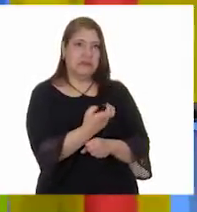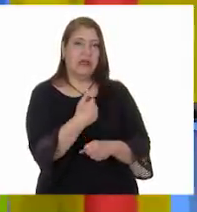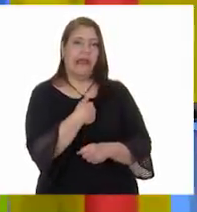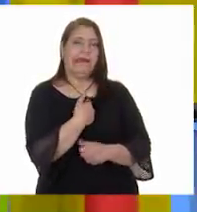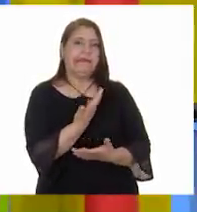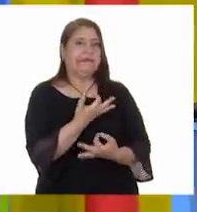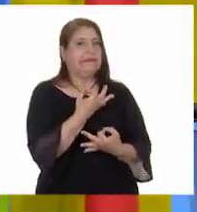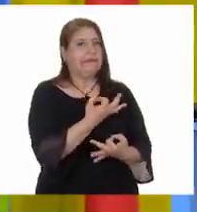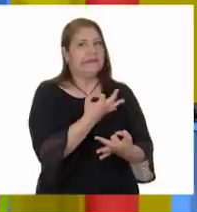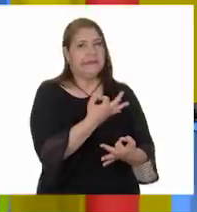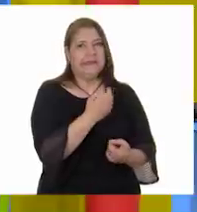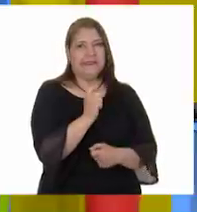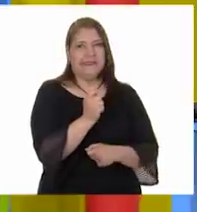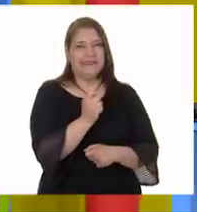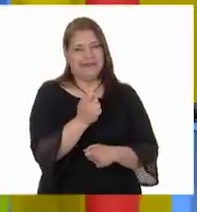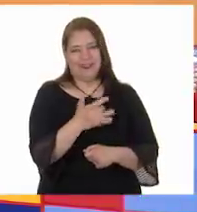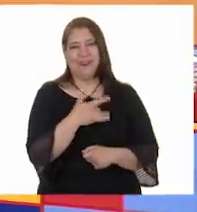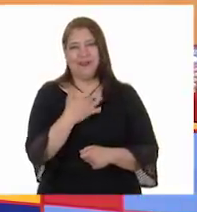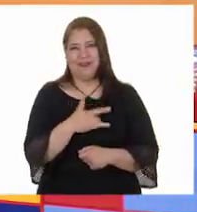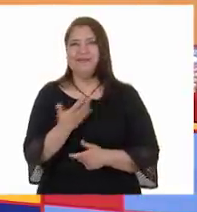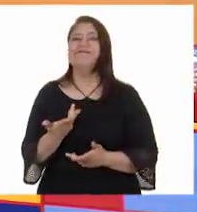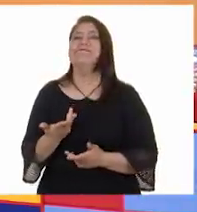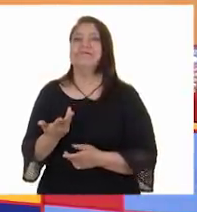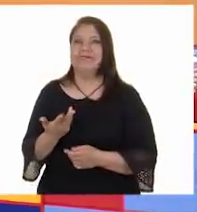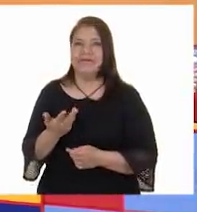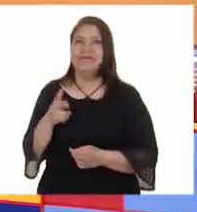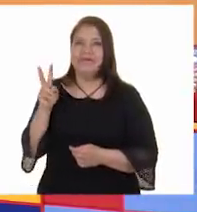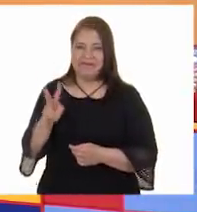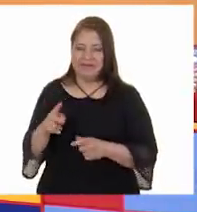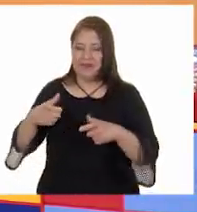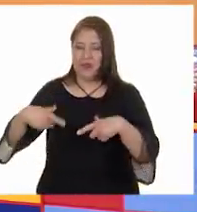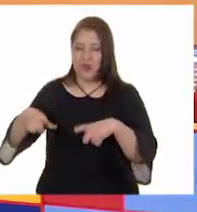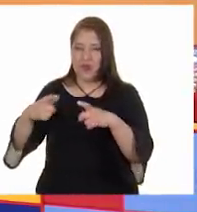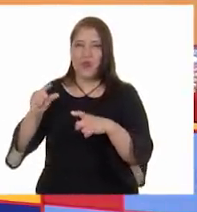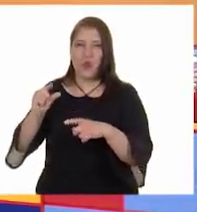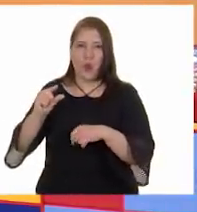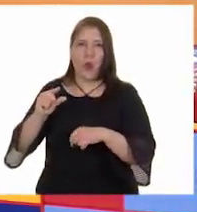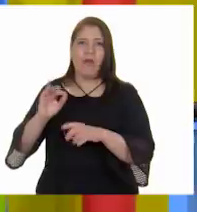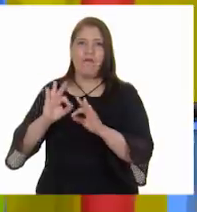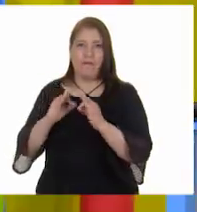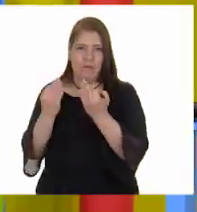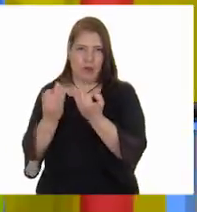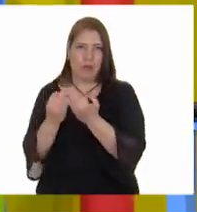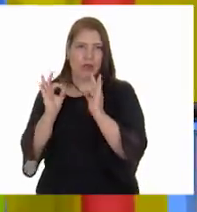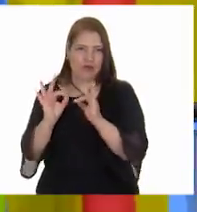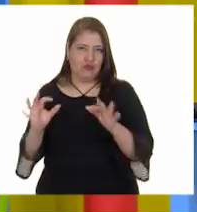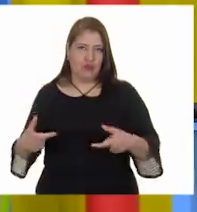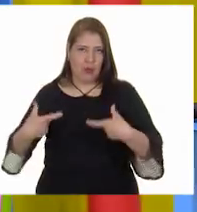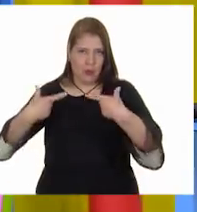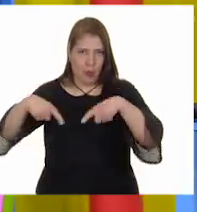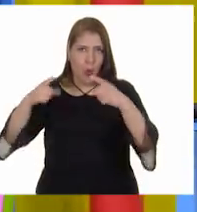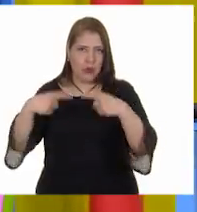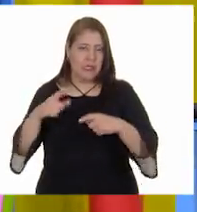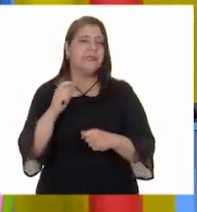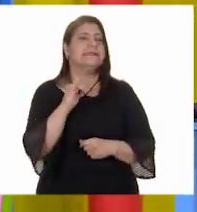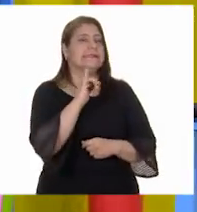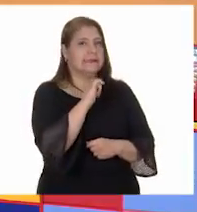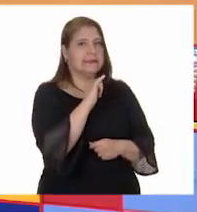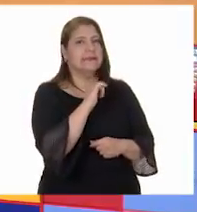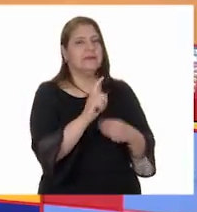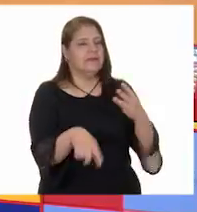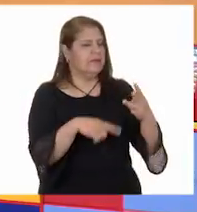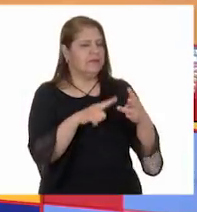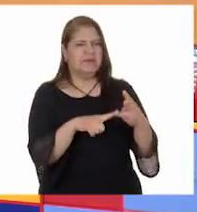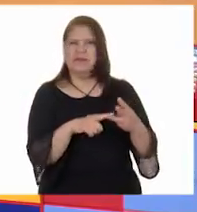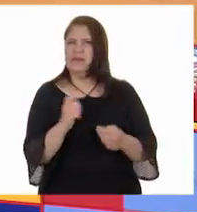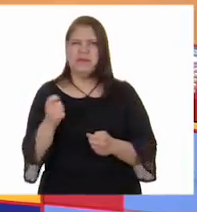antojó. Se hacía, podemos decir que bonito el hot cake, ¿no? Sí. Con forma de hot cake. Con forma de hot cake. Oye, pero la que más curiosidad me dio